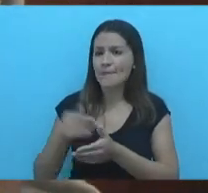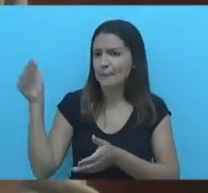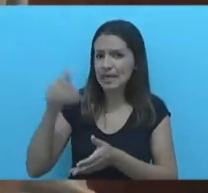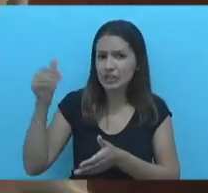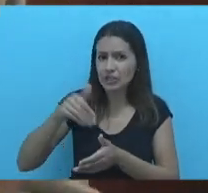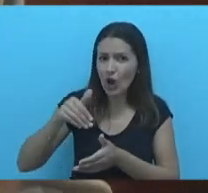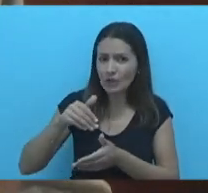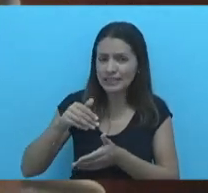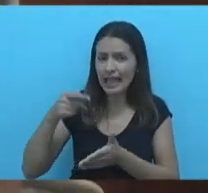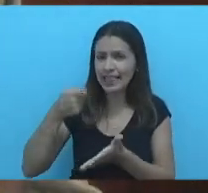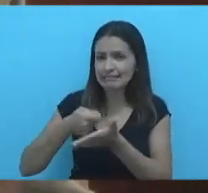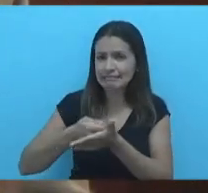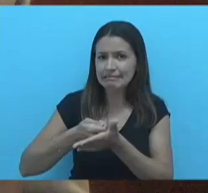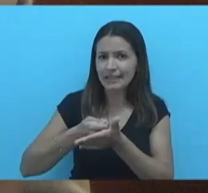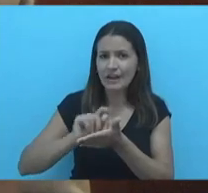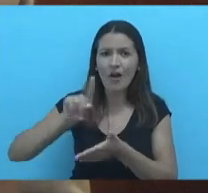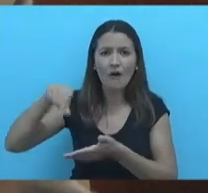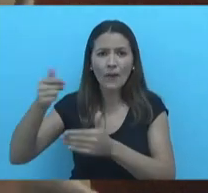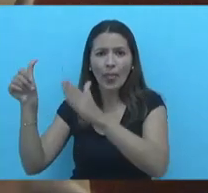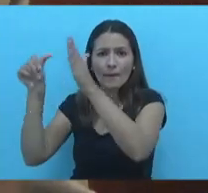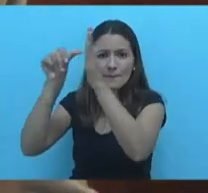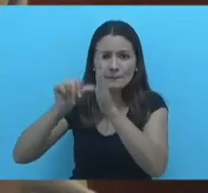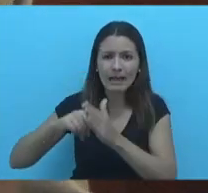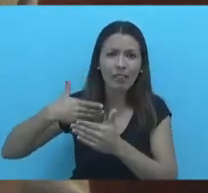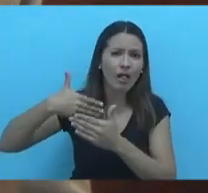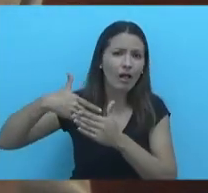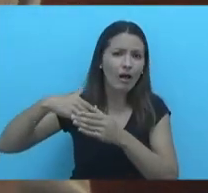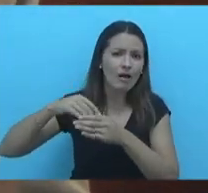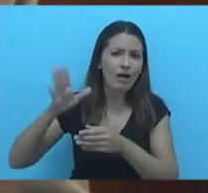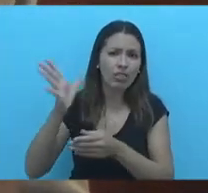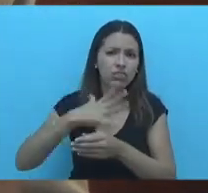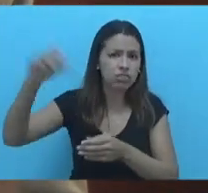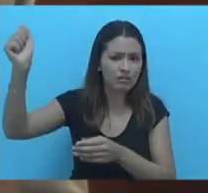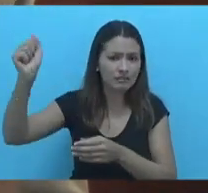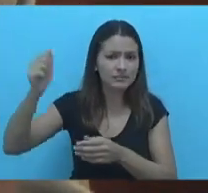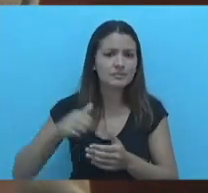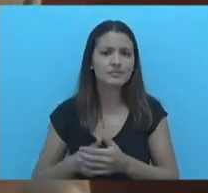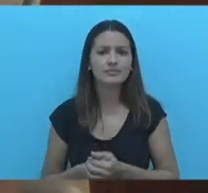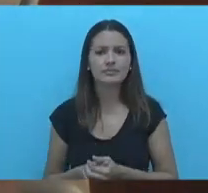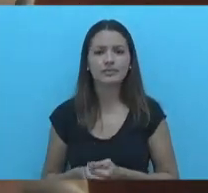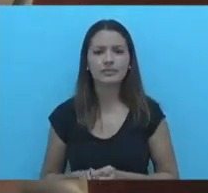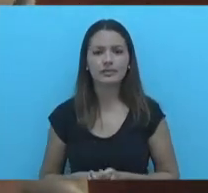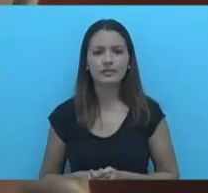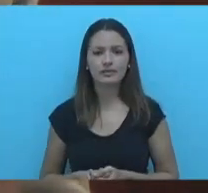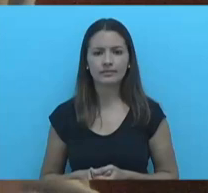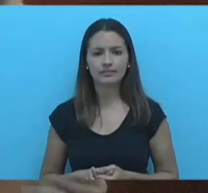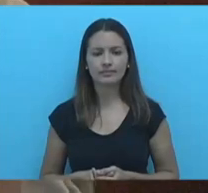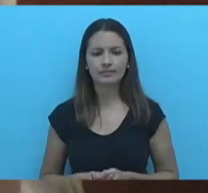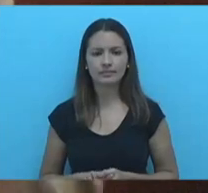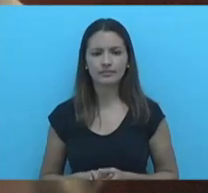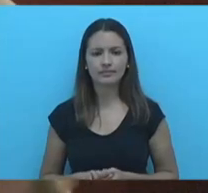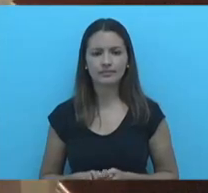había dado, como diría Calabrino Ortiz, como una telaraña mecánica, desde la cual, desde el interior, desde la llanura del interior, se hacía